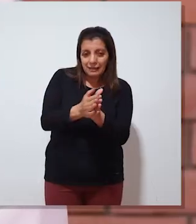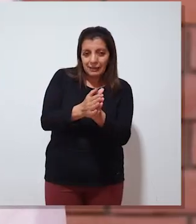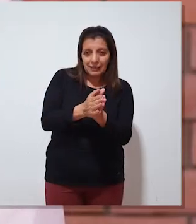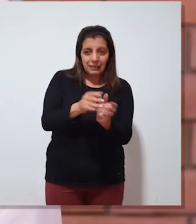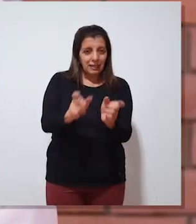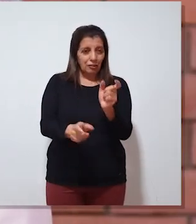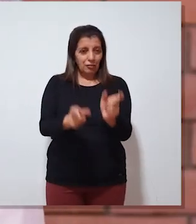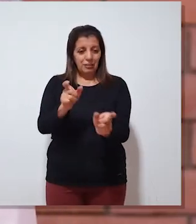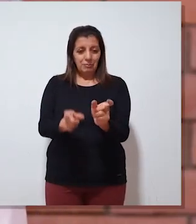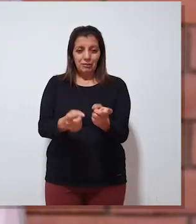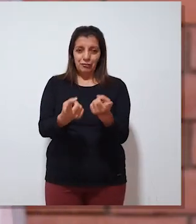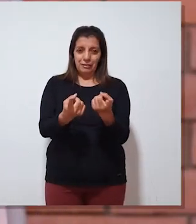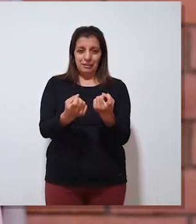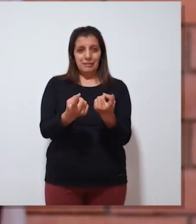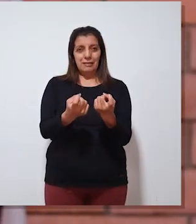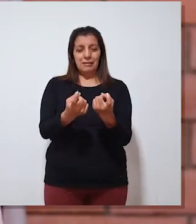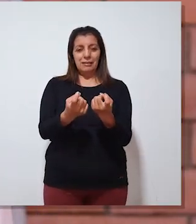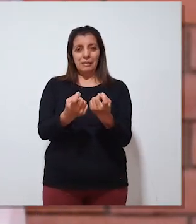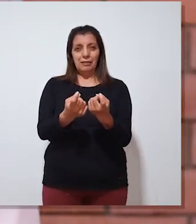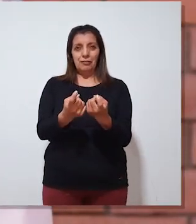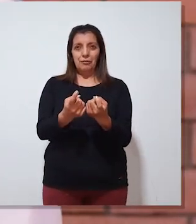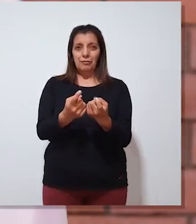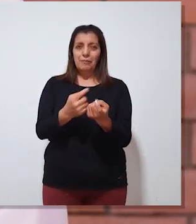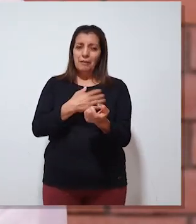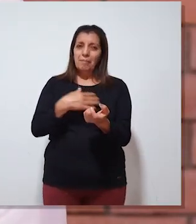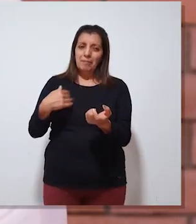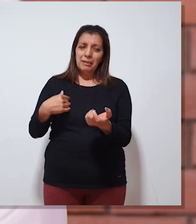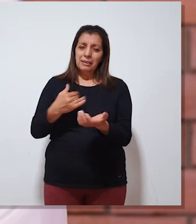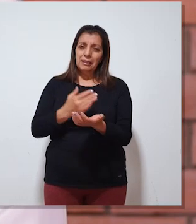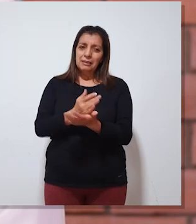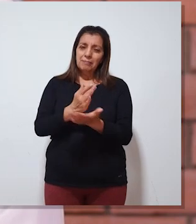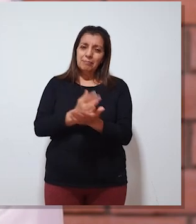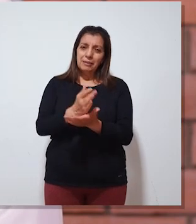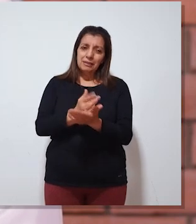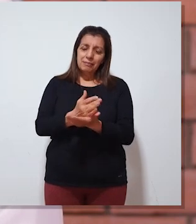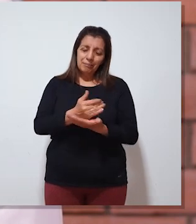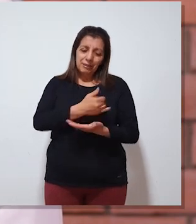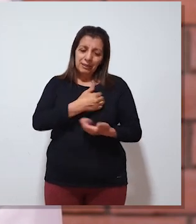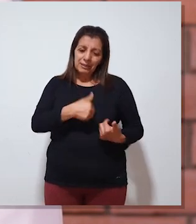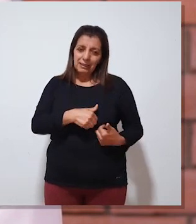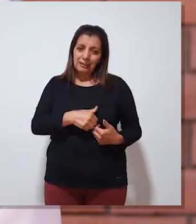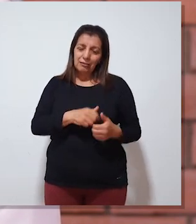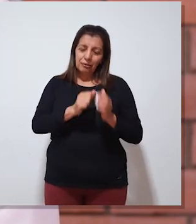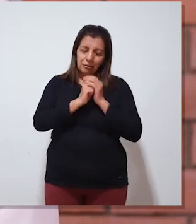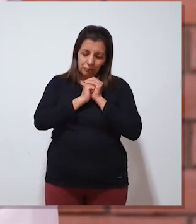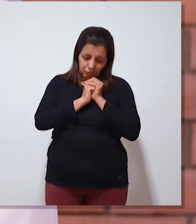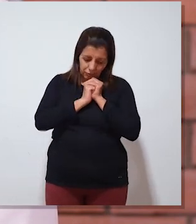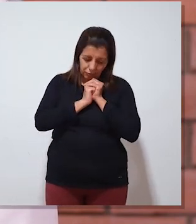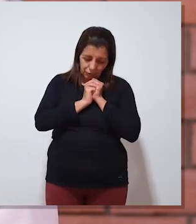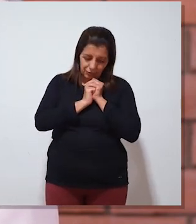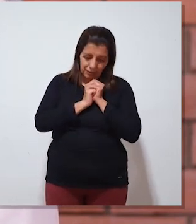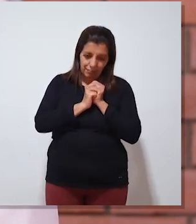Ella está presente en nuestra oración en este tiempo de dolor de la humanidad. En este momento